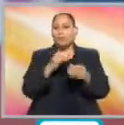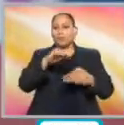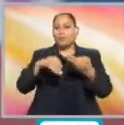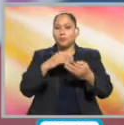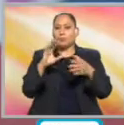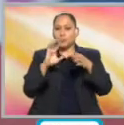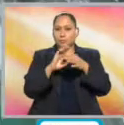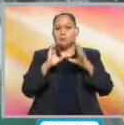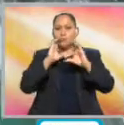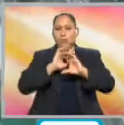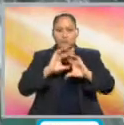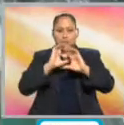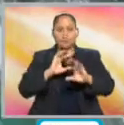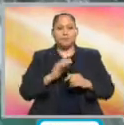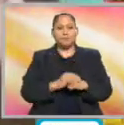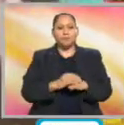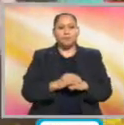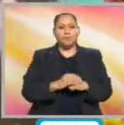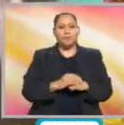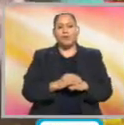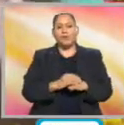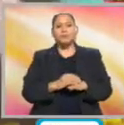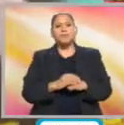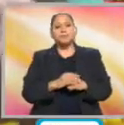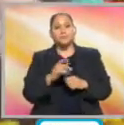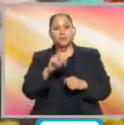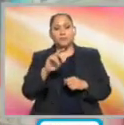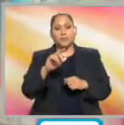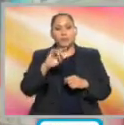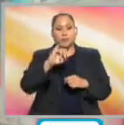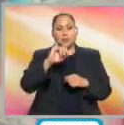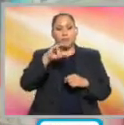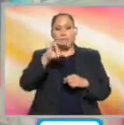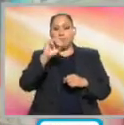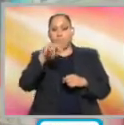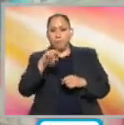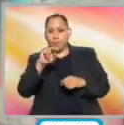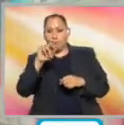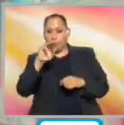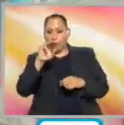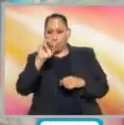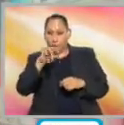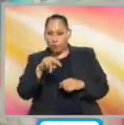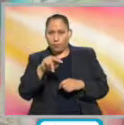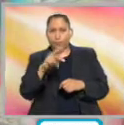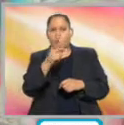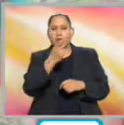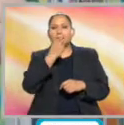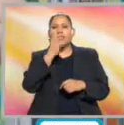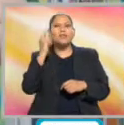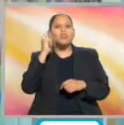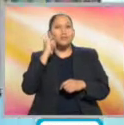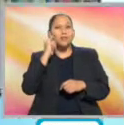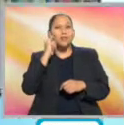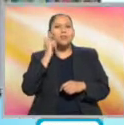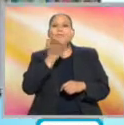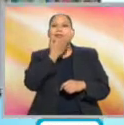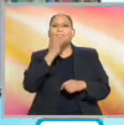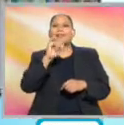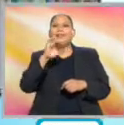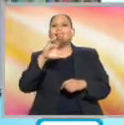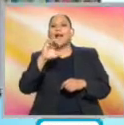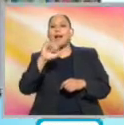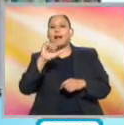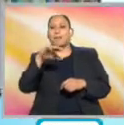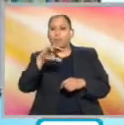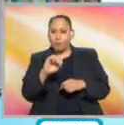cantando Júrame de Mon, que la está haciendo. la Tiene está un rompiendo no muy sé bien. qué sé yo, como dicen, ¿verdad? Tiene O sea, el- algo tiene lo ahí que llamamos el jícamo. Está buena esa Ay, lista.